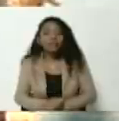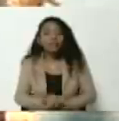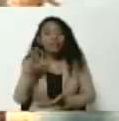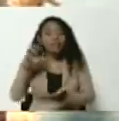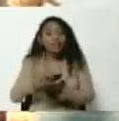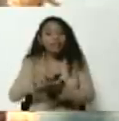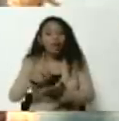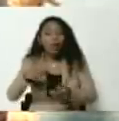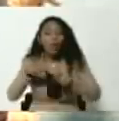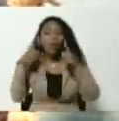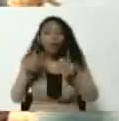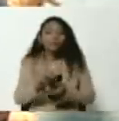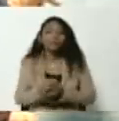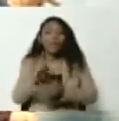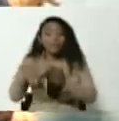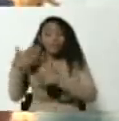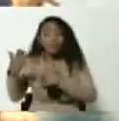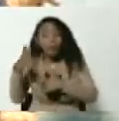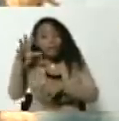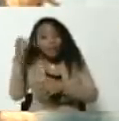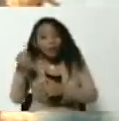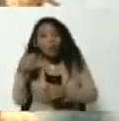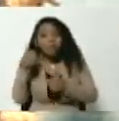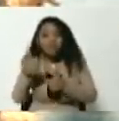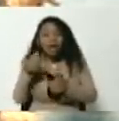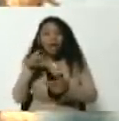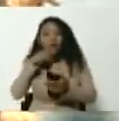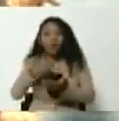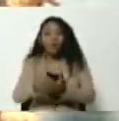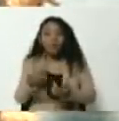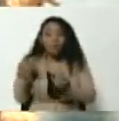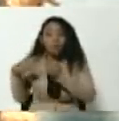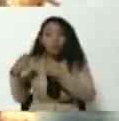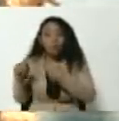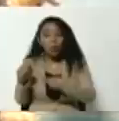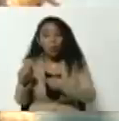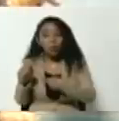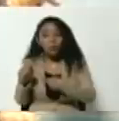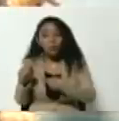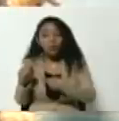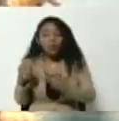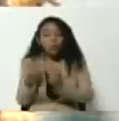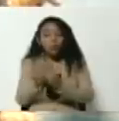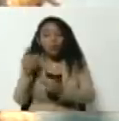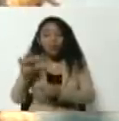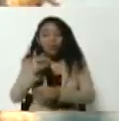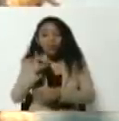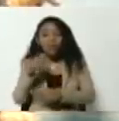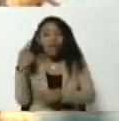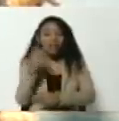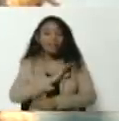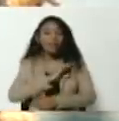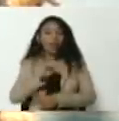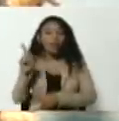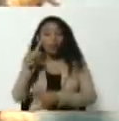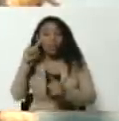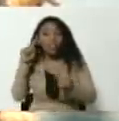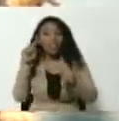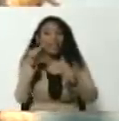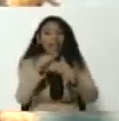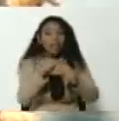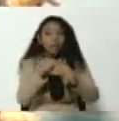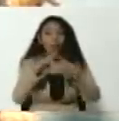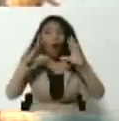de La Guaira. Claro, después sí se enteró bien del nombre, porque empezaron a hacer negocios juntos, y la información que tenemos es que esto fue